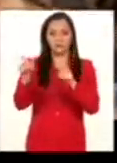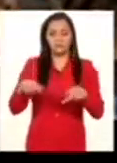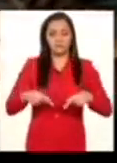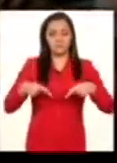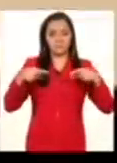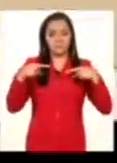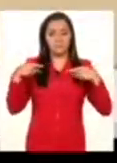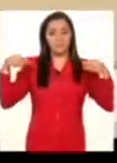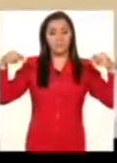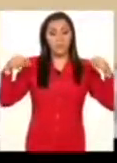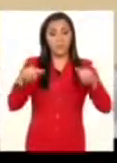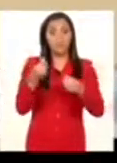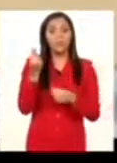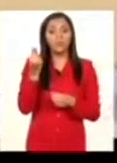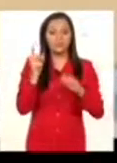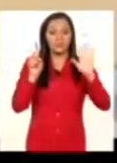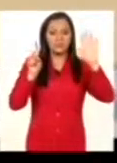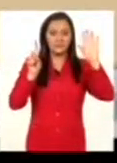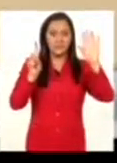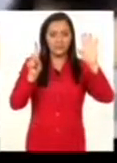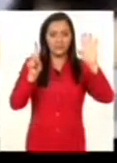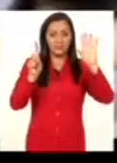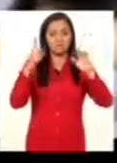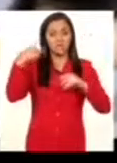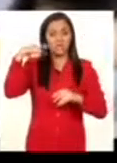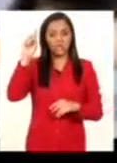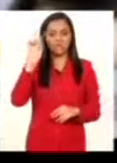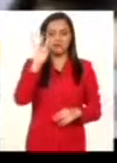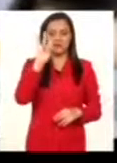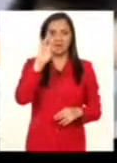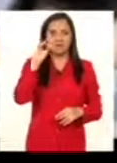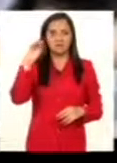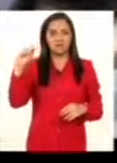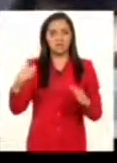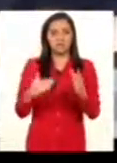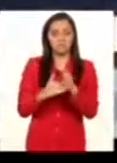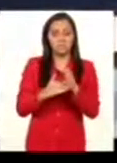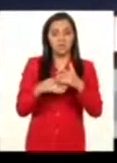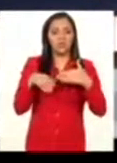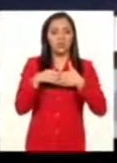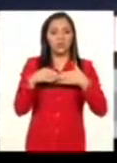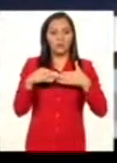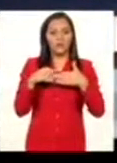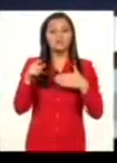esta localidad. La obra representó una inversión de 6.7 millones de